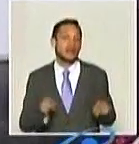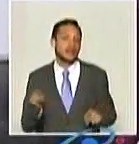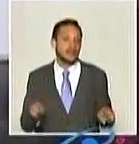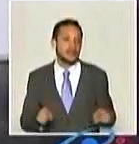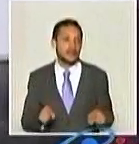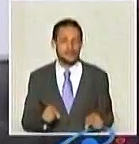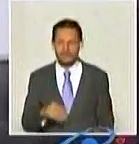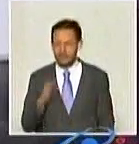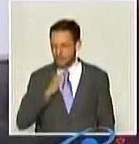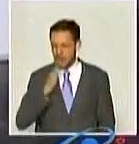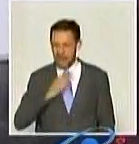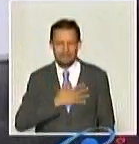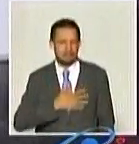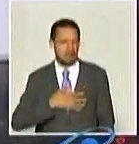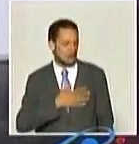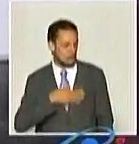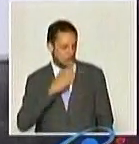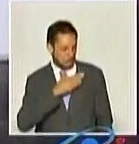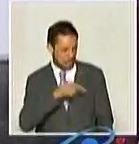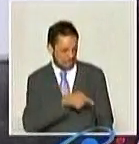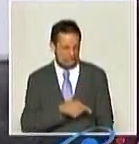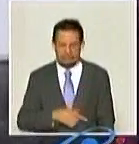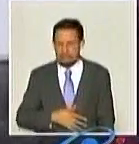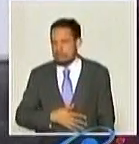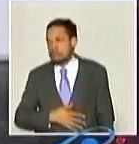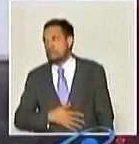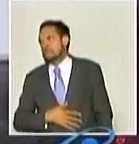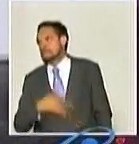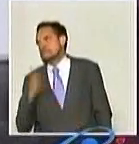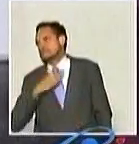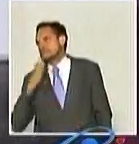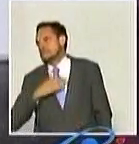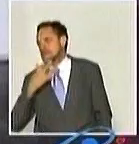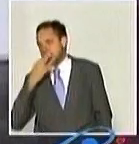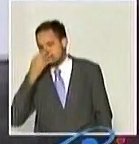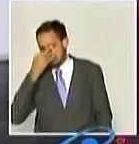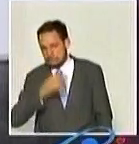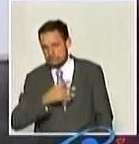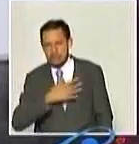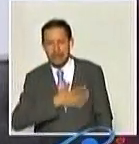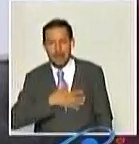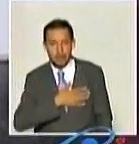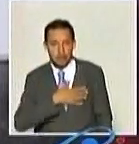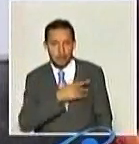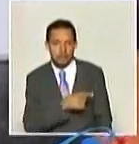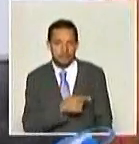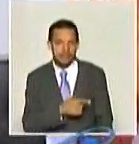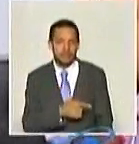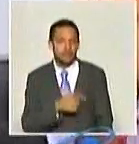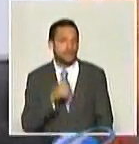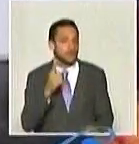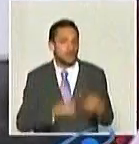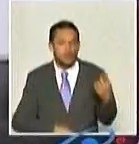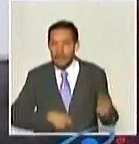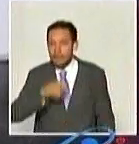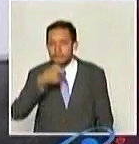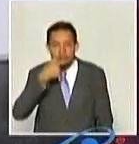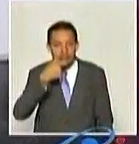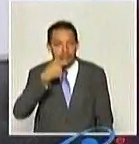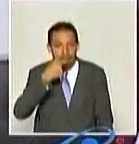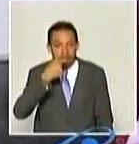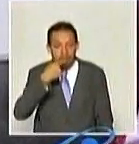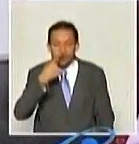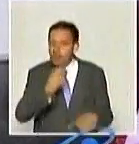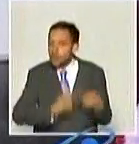que huelen feo, que el pie está haciendo una gangrena, que está infectada, que no puede tomar antibióticos por muchas causas, porque